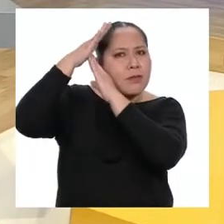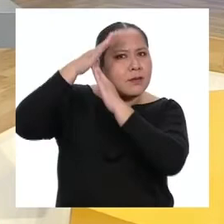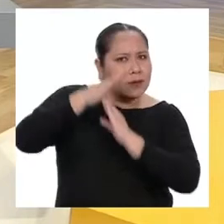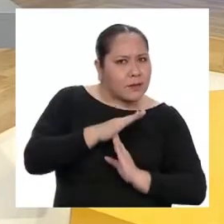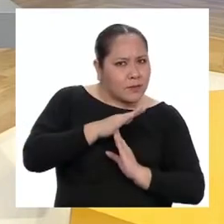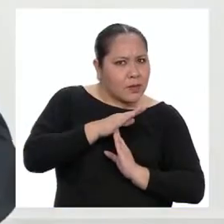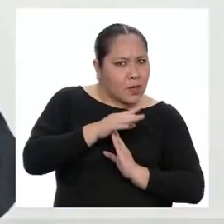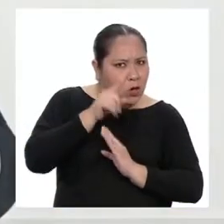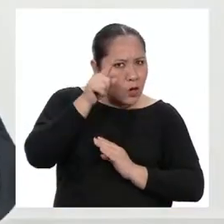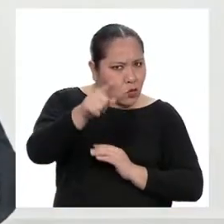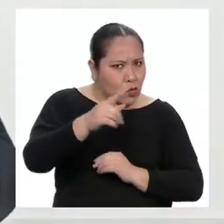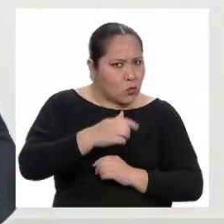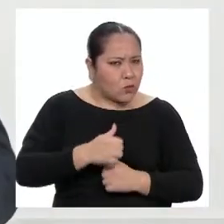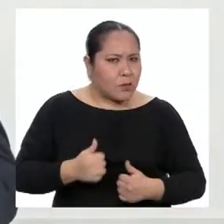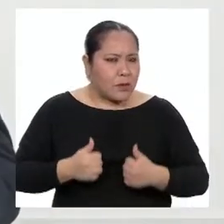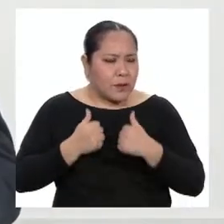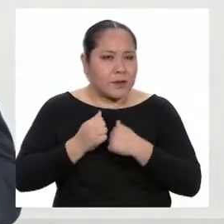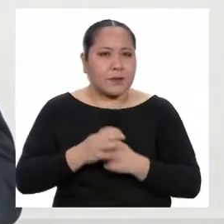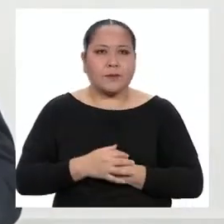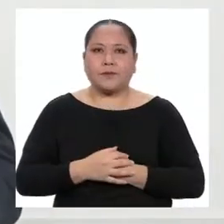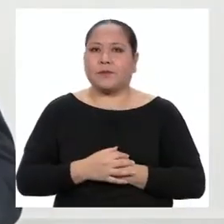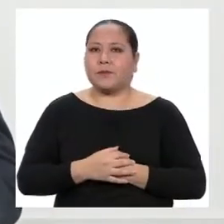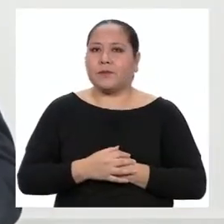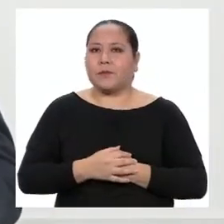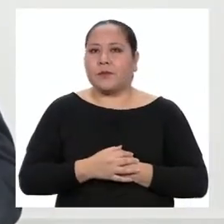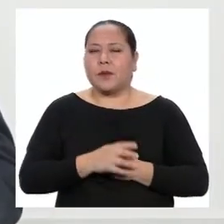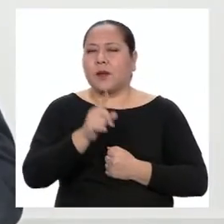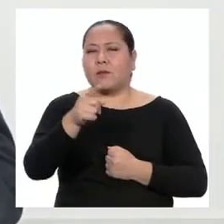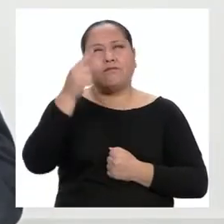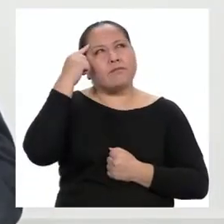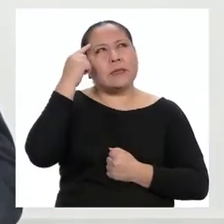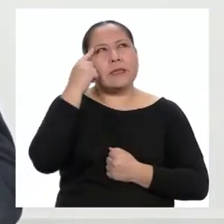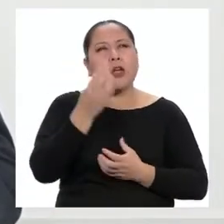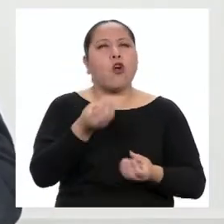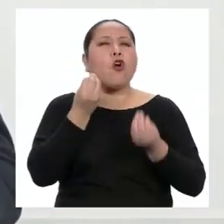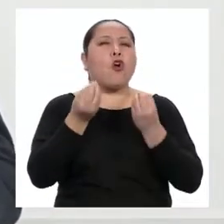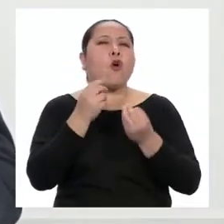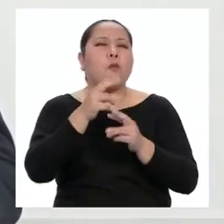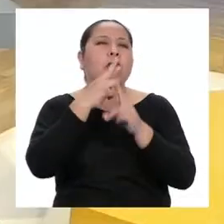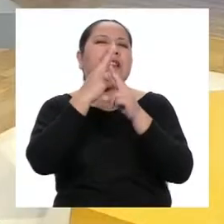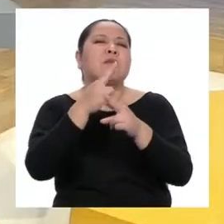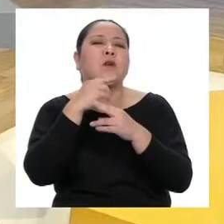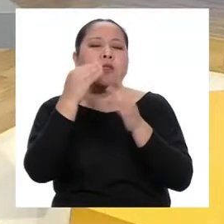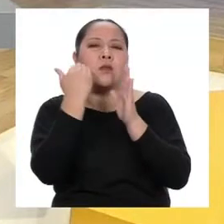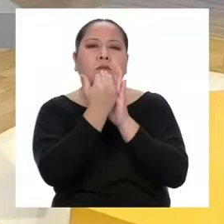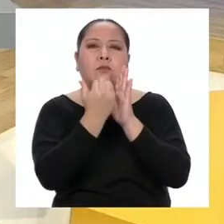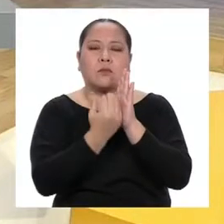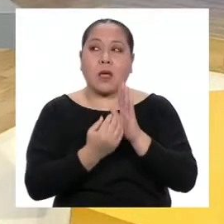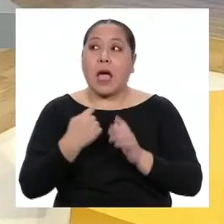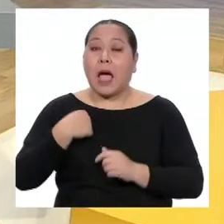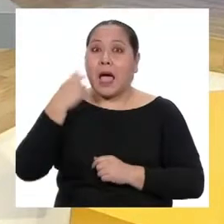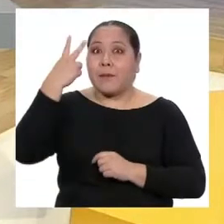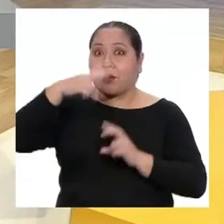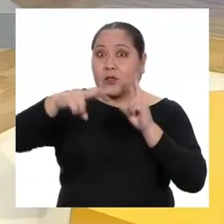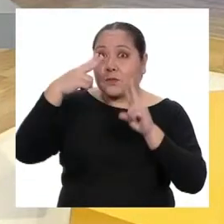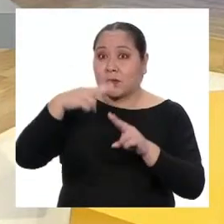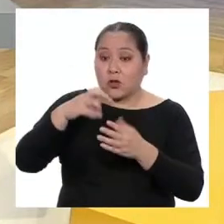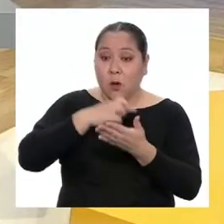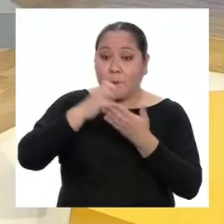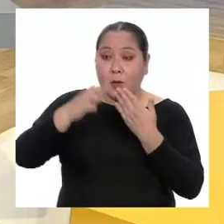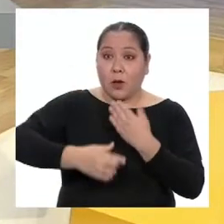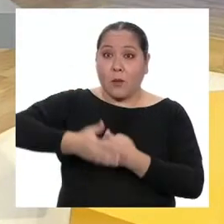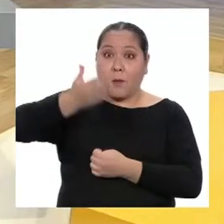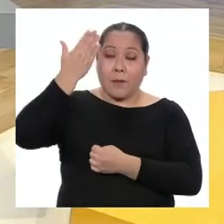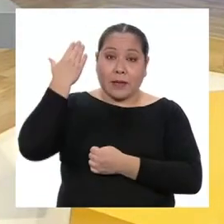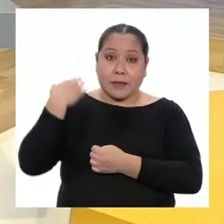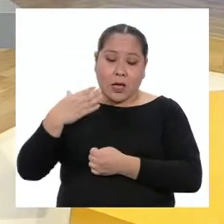que viviste? En este caso, ¿cómo crees que podrían responder a tu pregunta? Por lo que hemos visto en programas